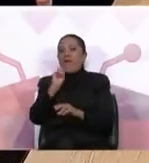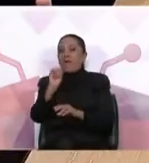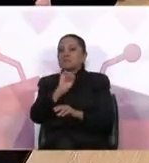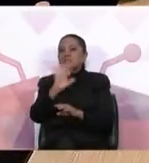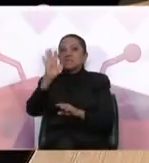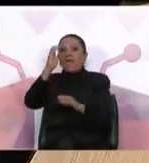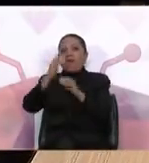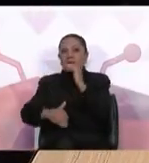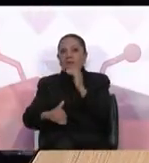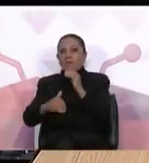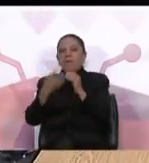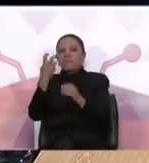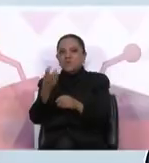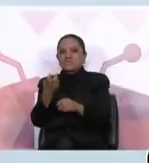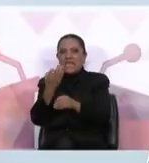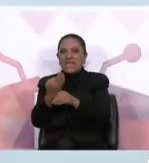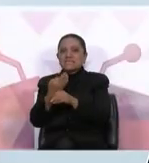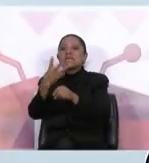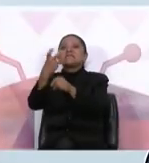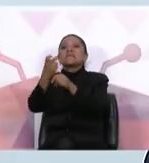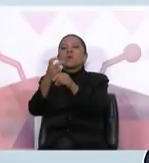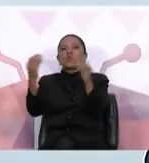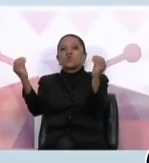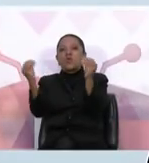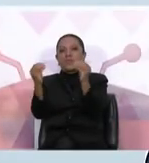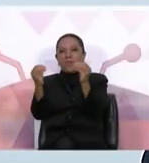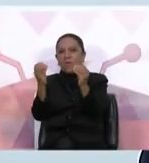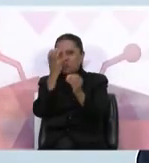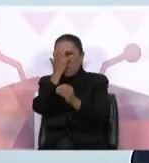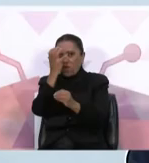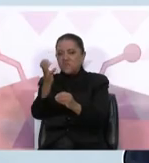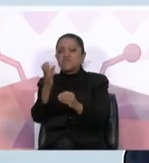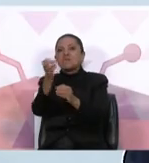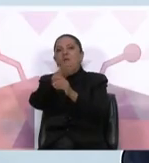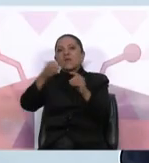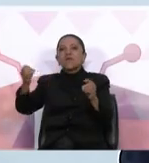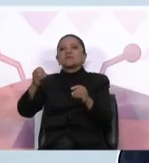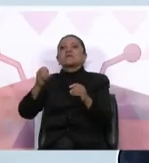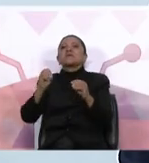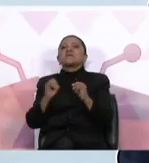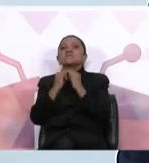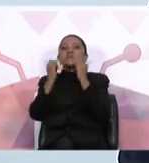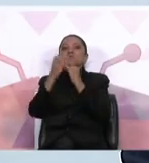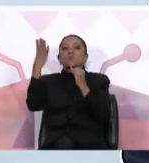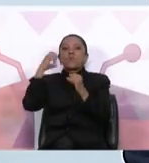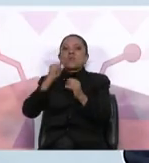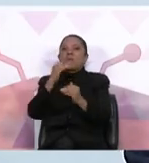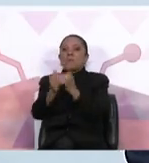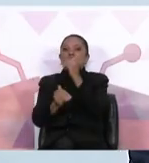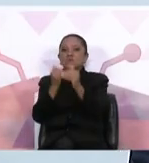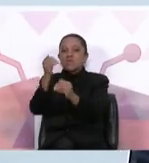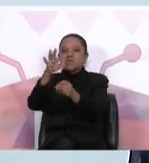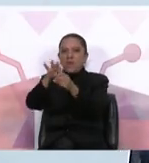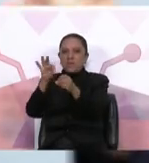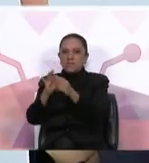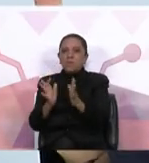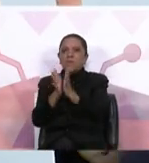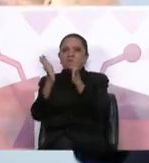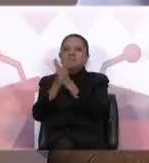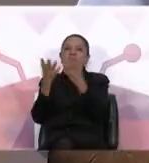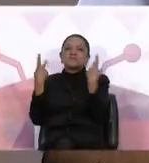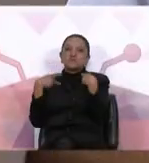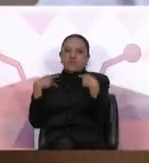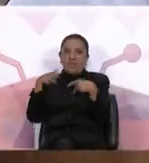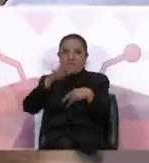este segundo debate oficial organizado por el instituto morelense de procesos electorales y participación ciudadana desde